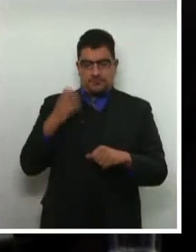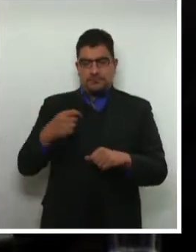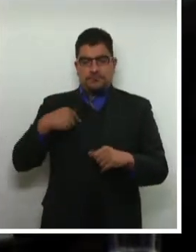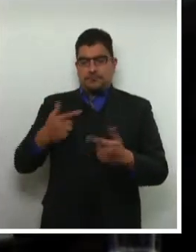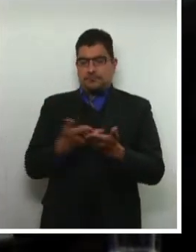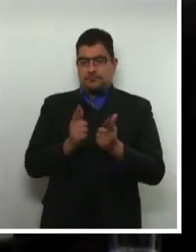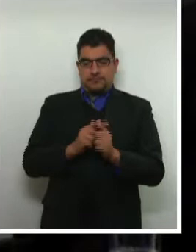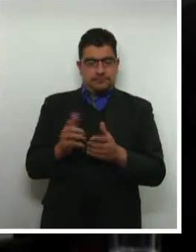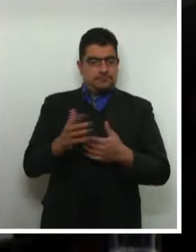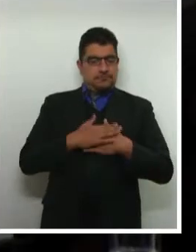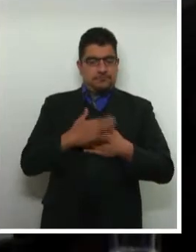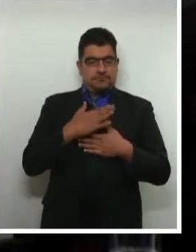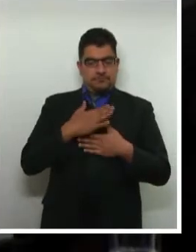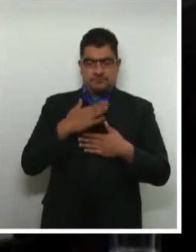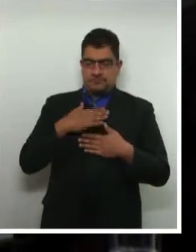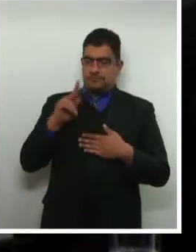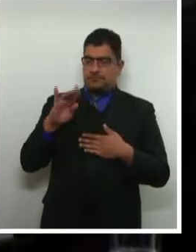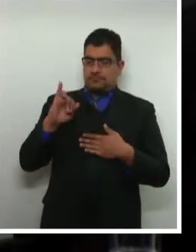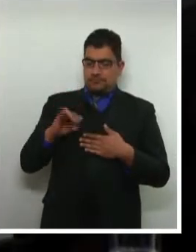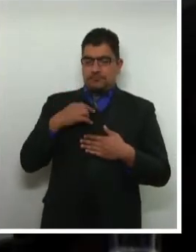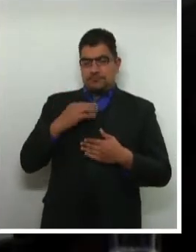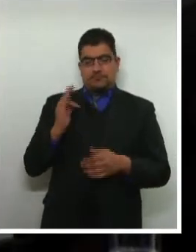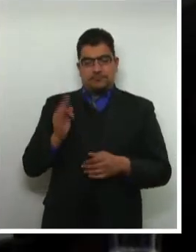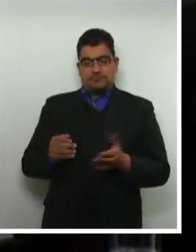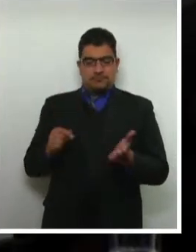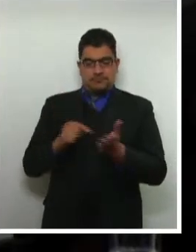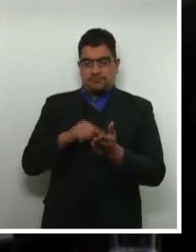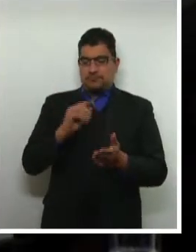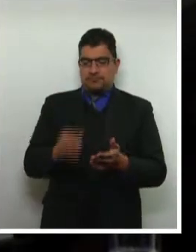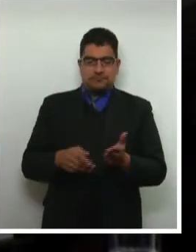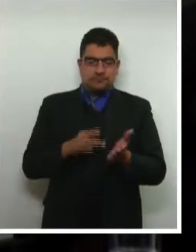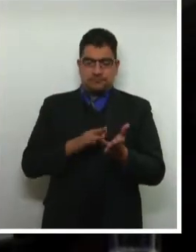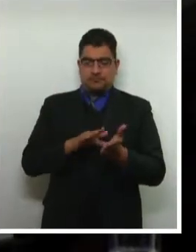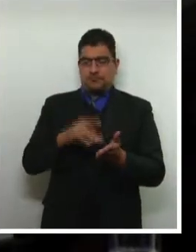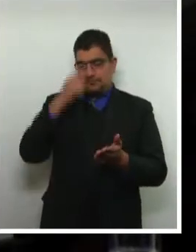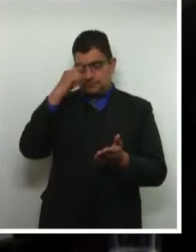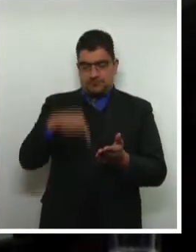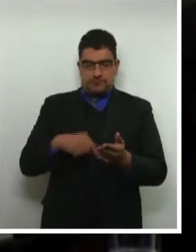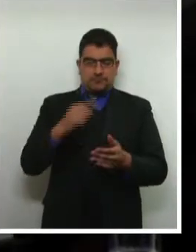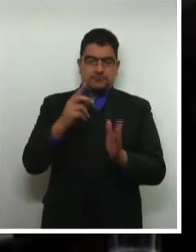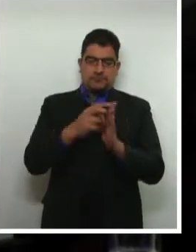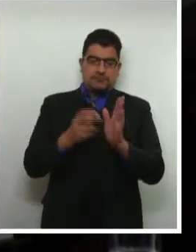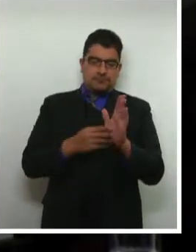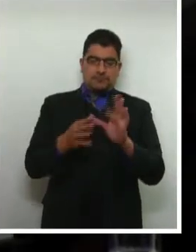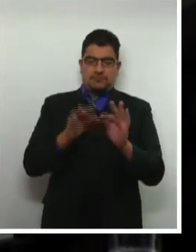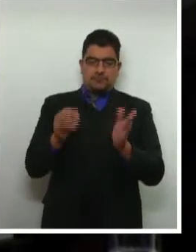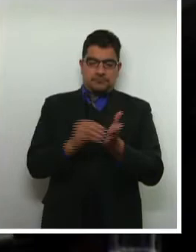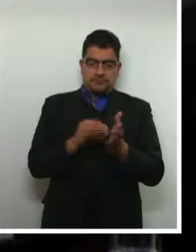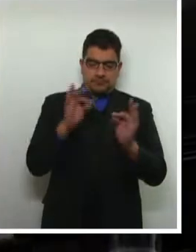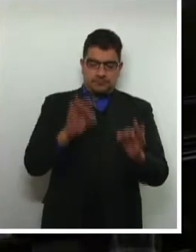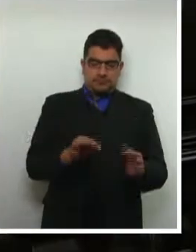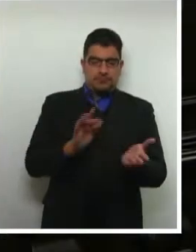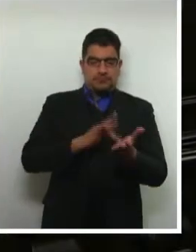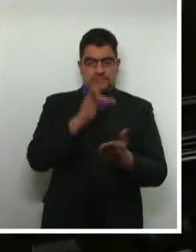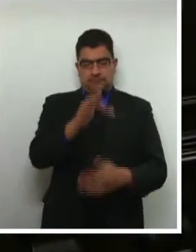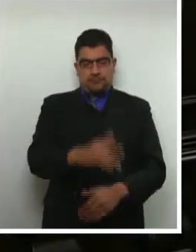grupo parlamentario del PRI votaremos a favor del dictamen en los términos originales. Muchas gracias.